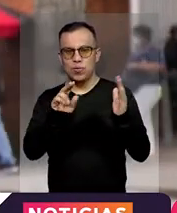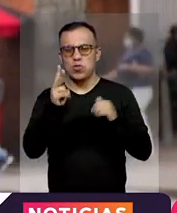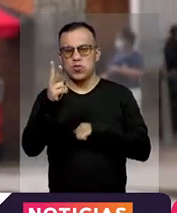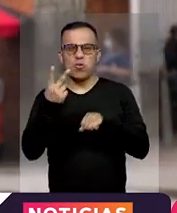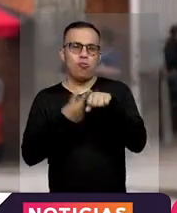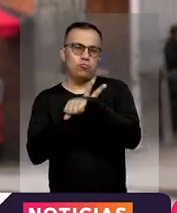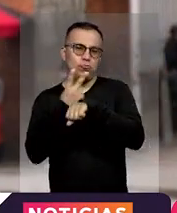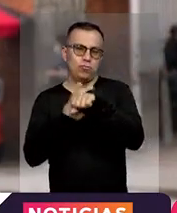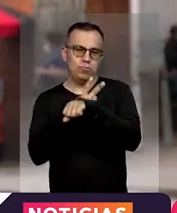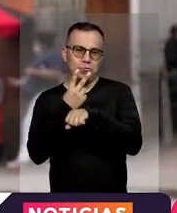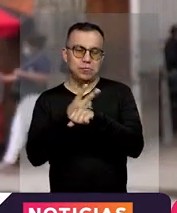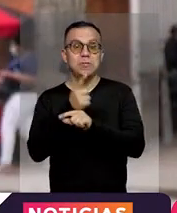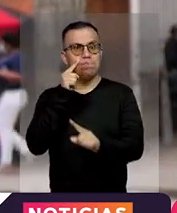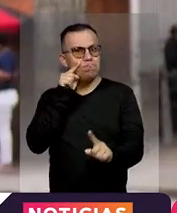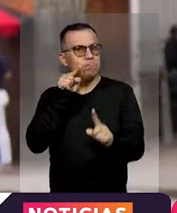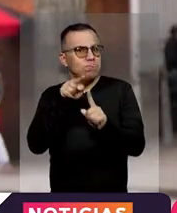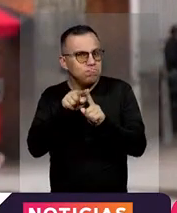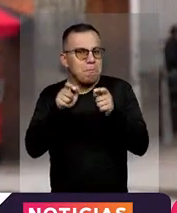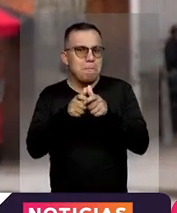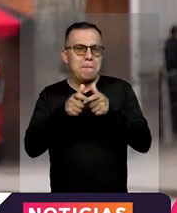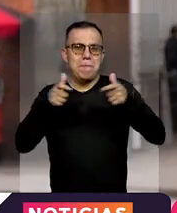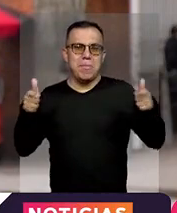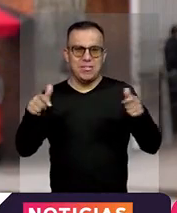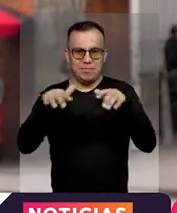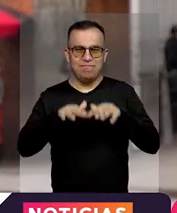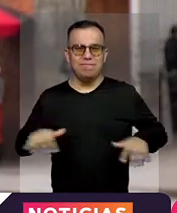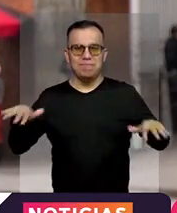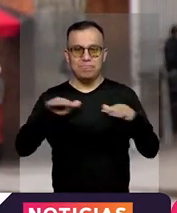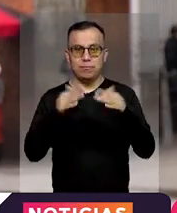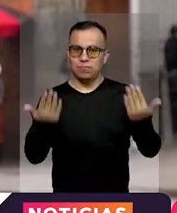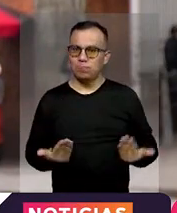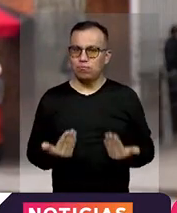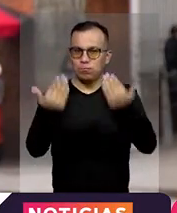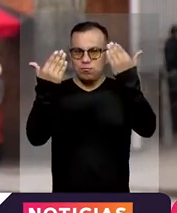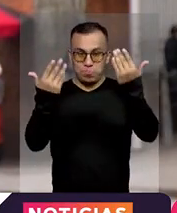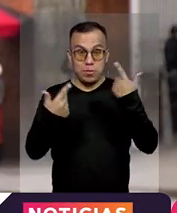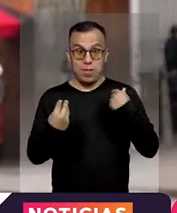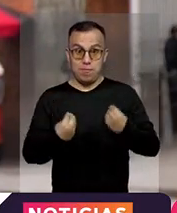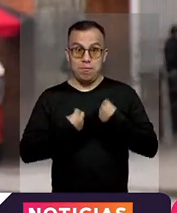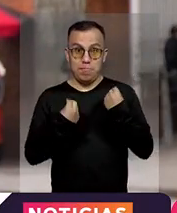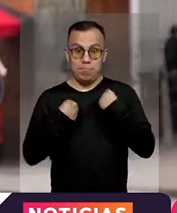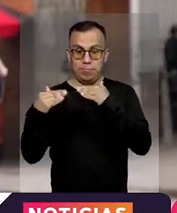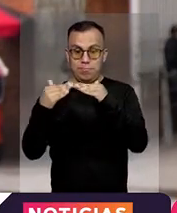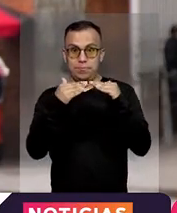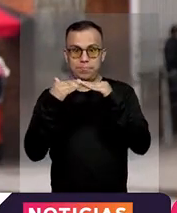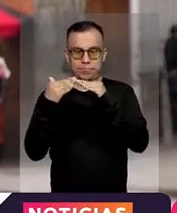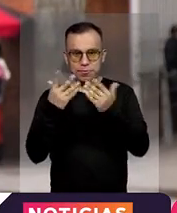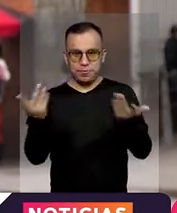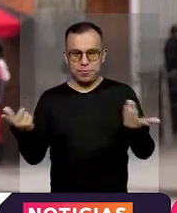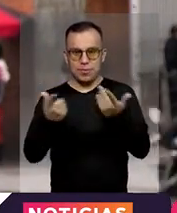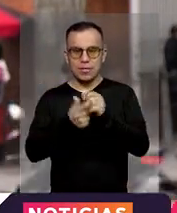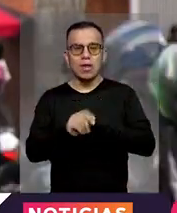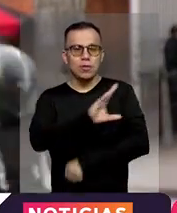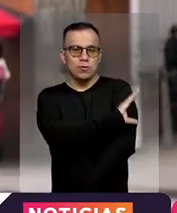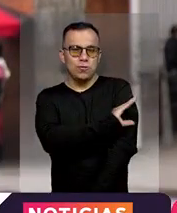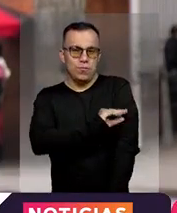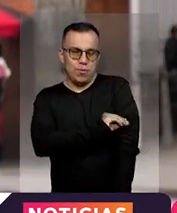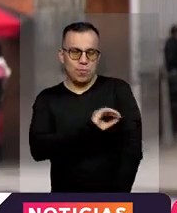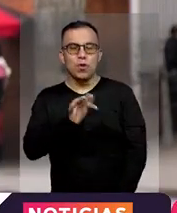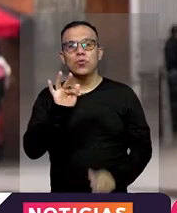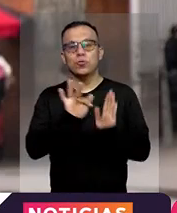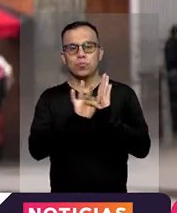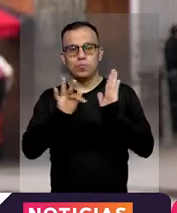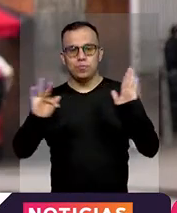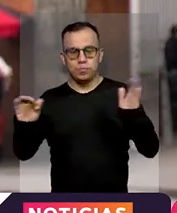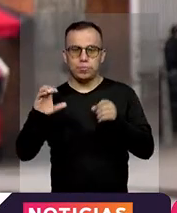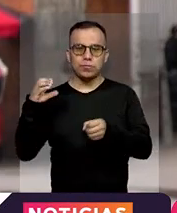2 horas. Su objetivo también principal de este laboratorio es beneficiar a habitantes de las localidades de Sumapaz, Tunjuelito, Usme y